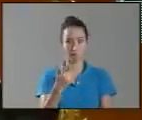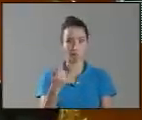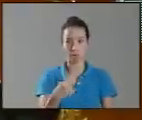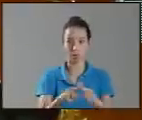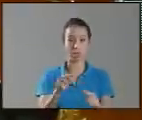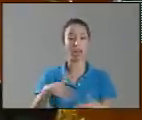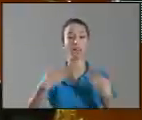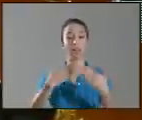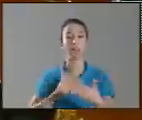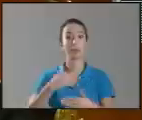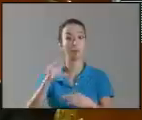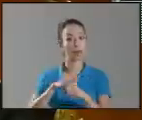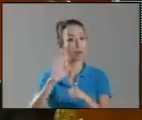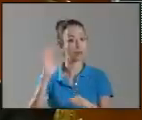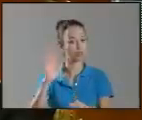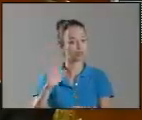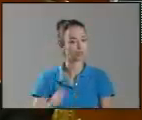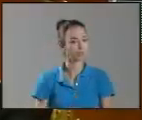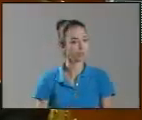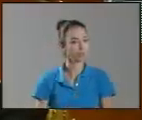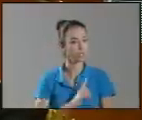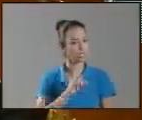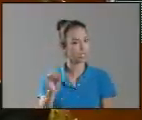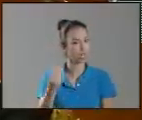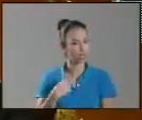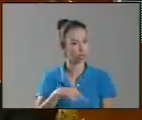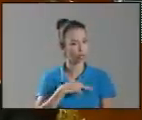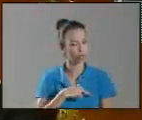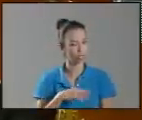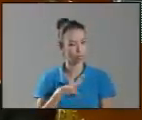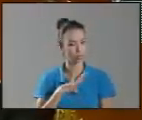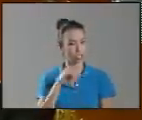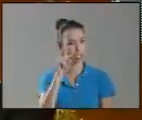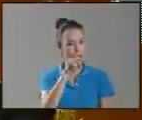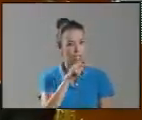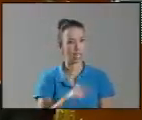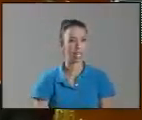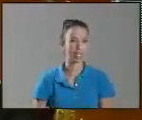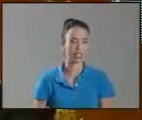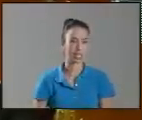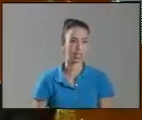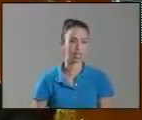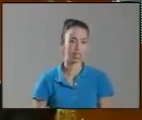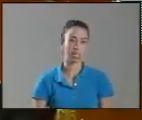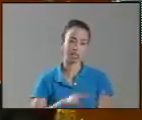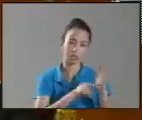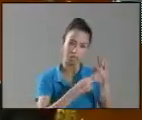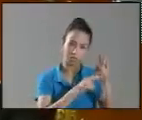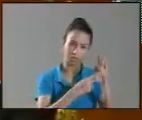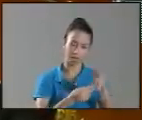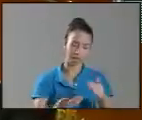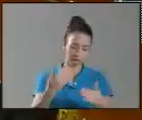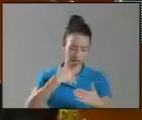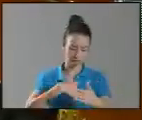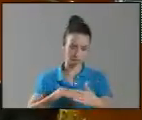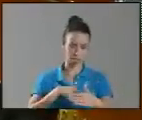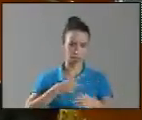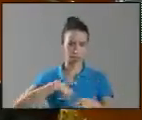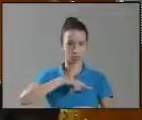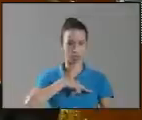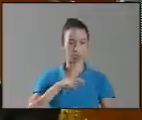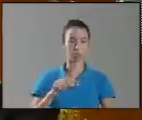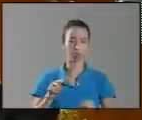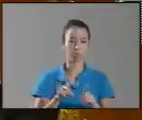¿Qué era lo que le dictaba a él? A decir, no lo siento mucho, pero yo ya di mi palabra. ¿Será que nosotros